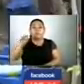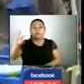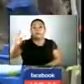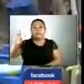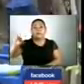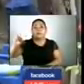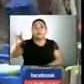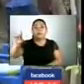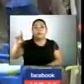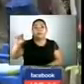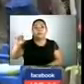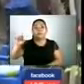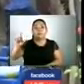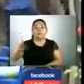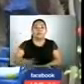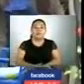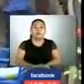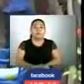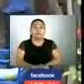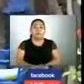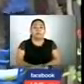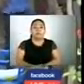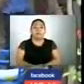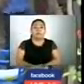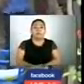Hernández Noticiero TVM